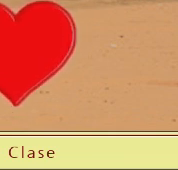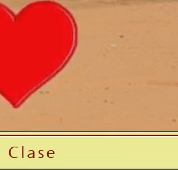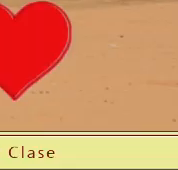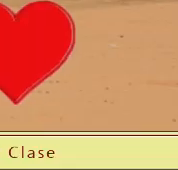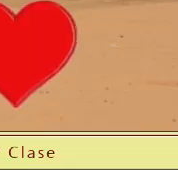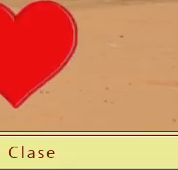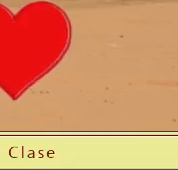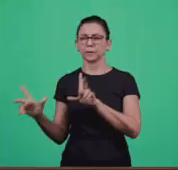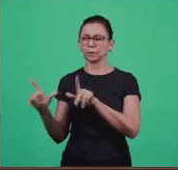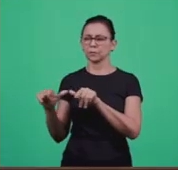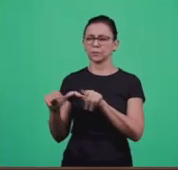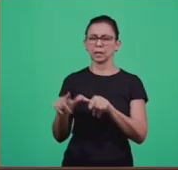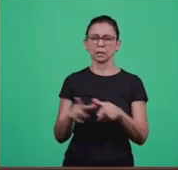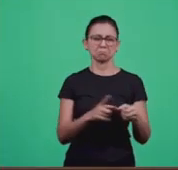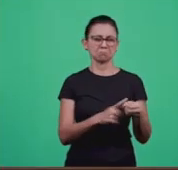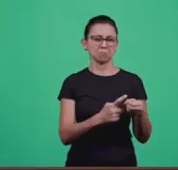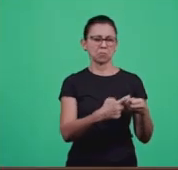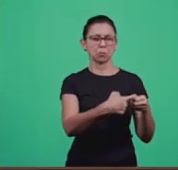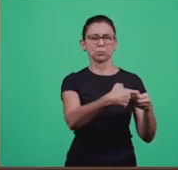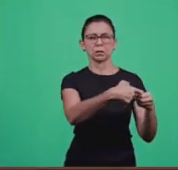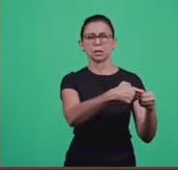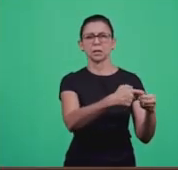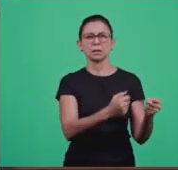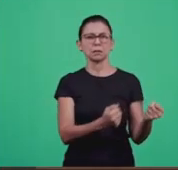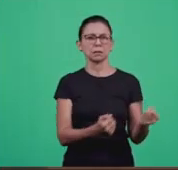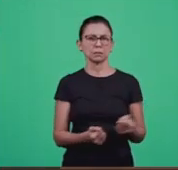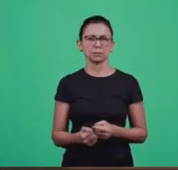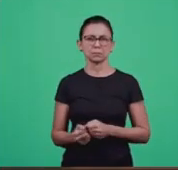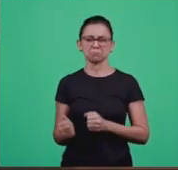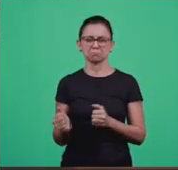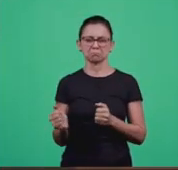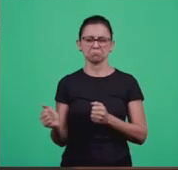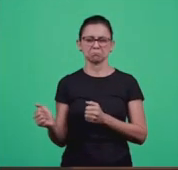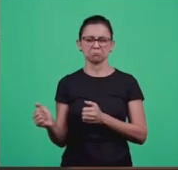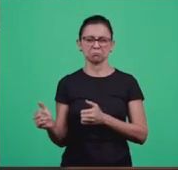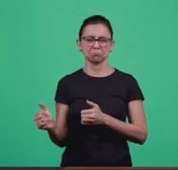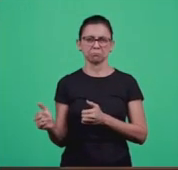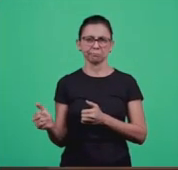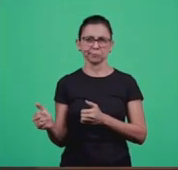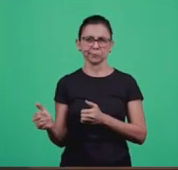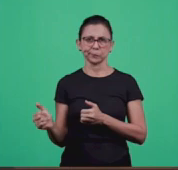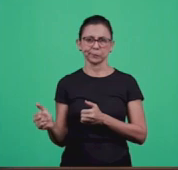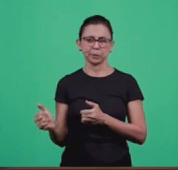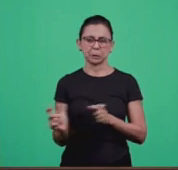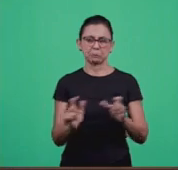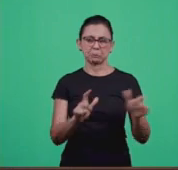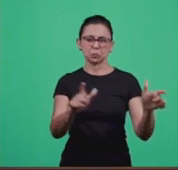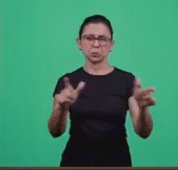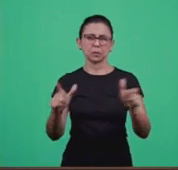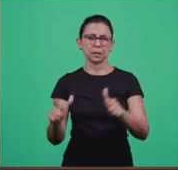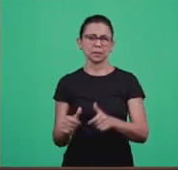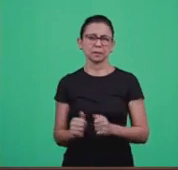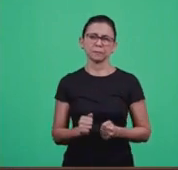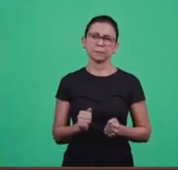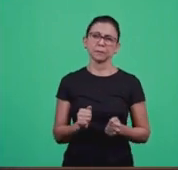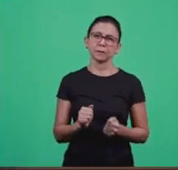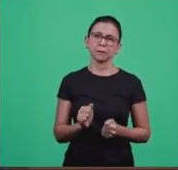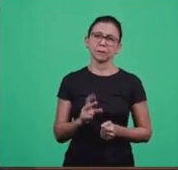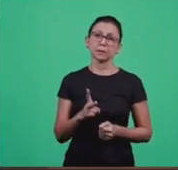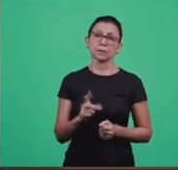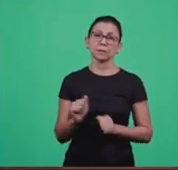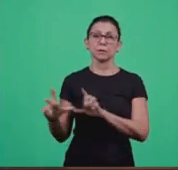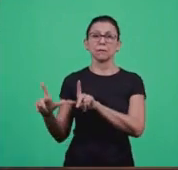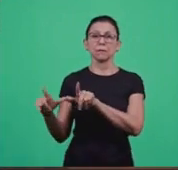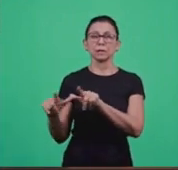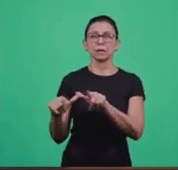por varias ciudades, por villas, por aldeas. Y los viajes eran en esa época